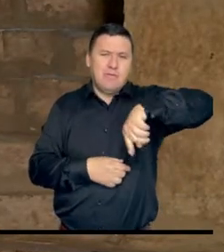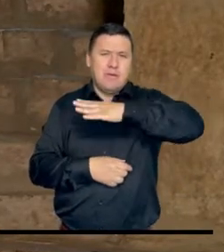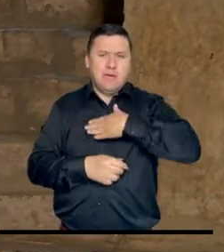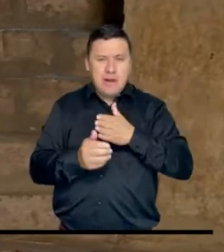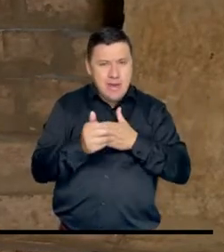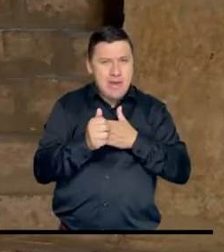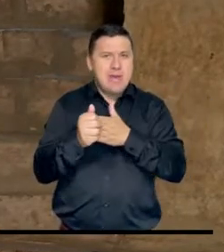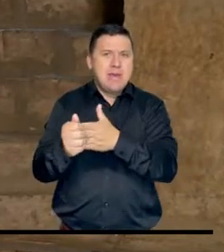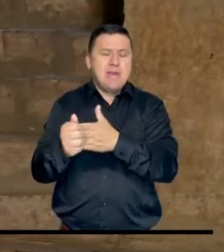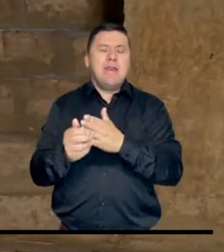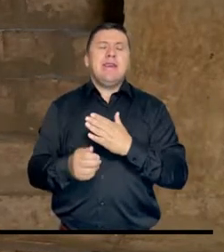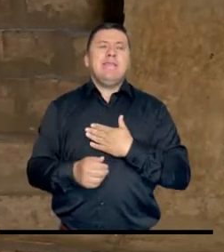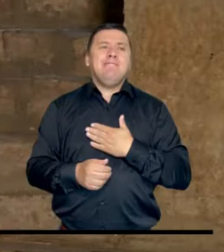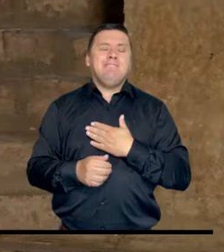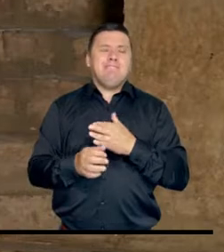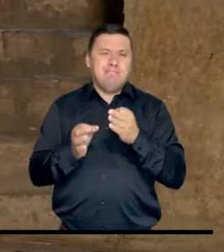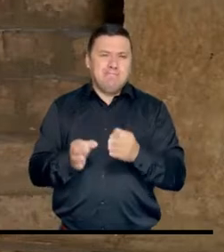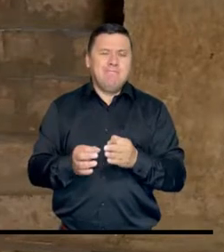Nosotros como guías